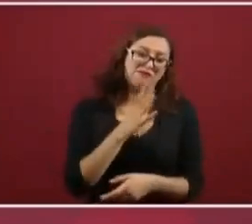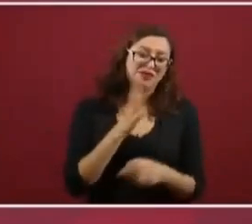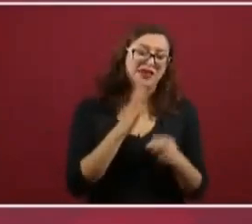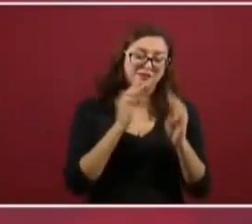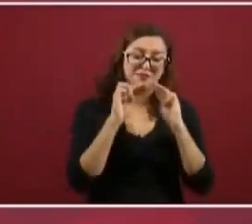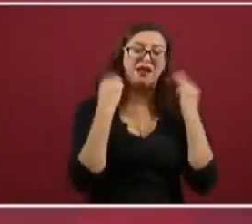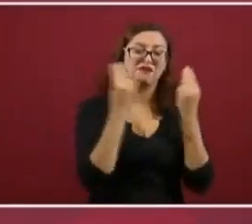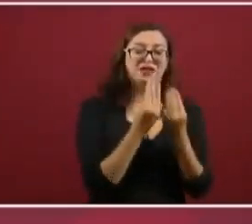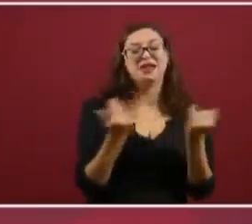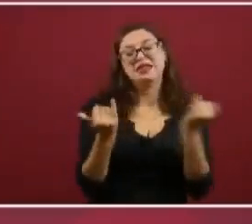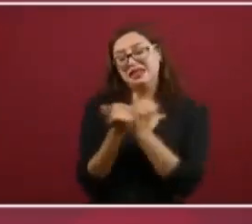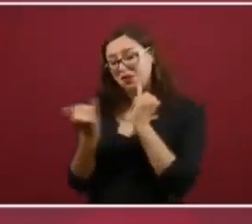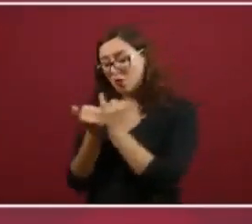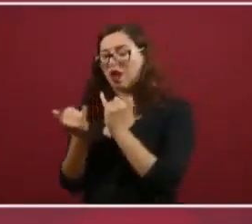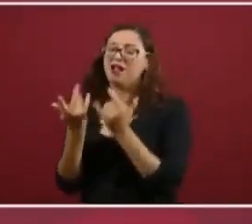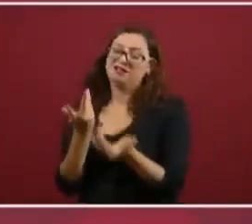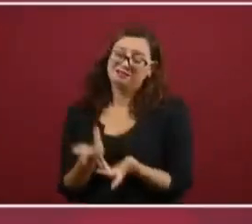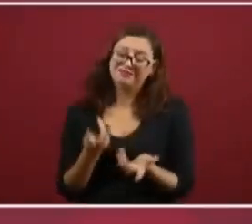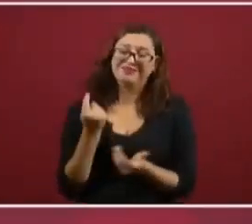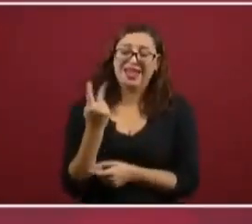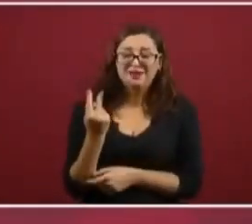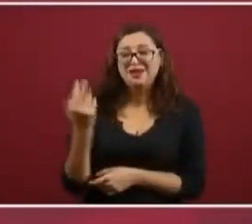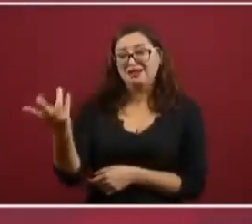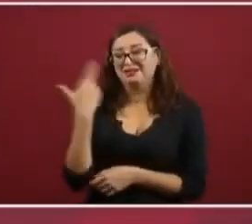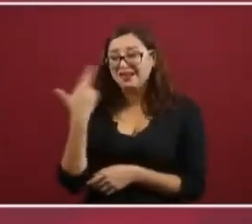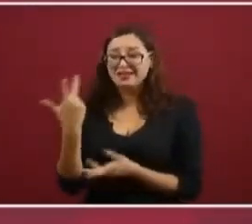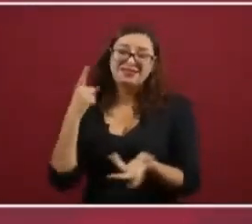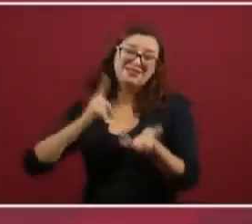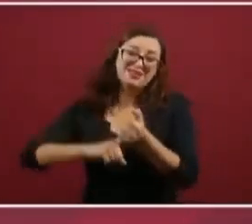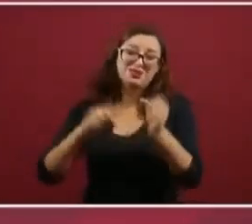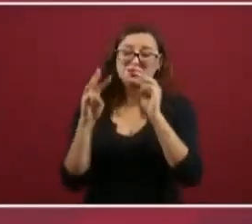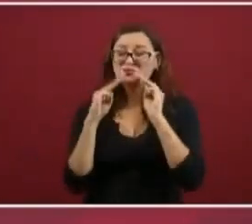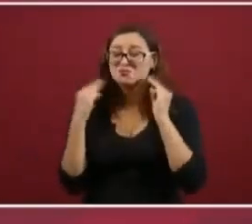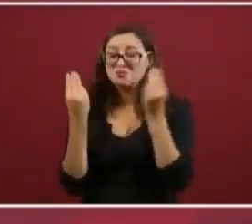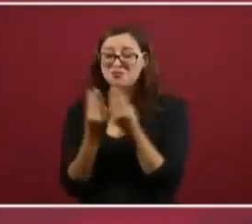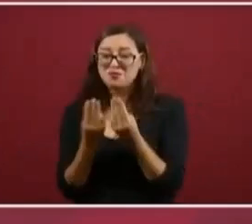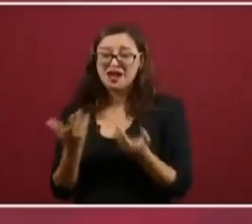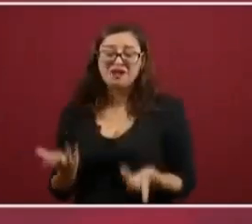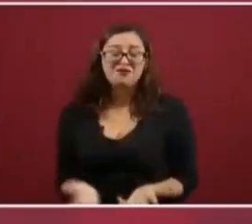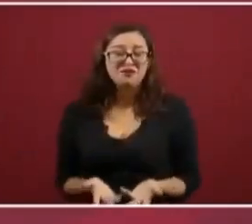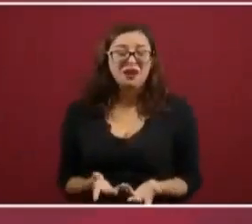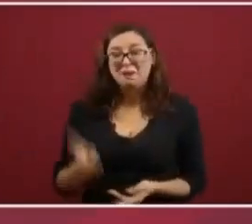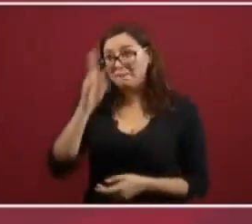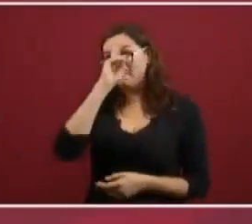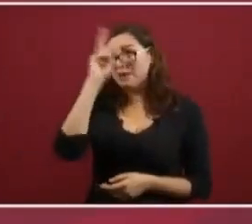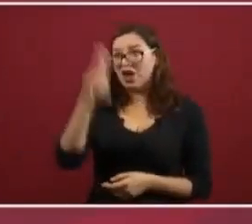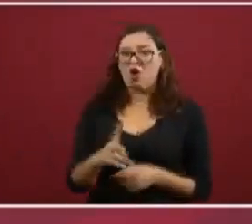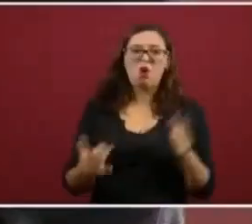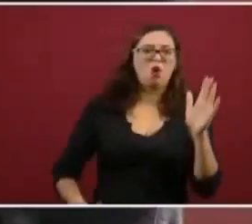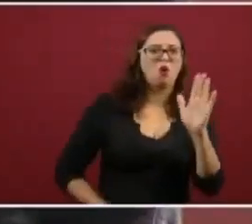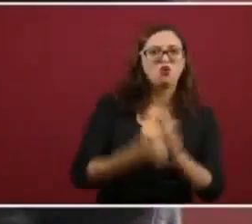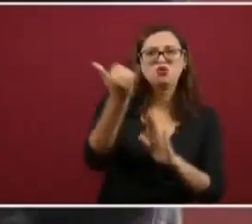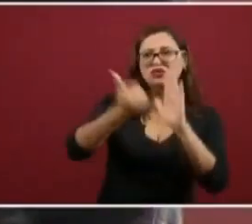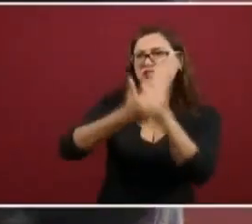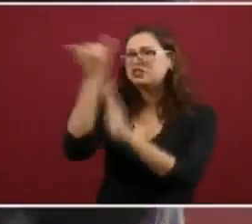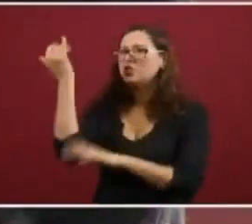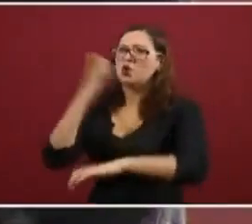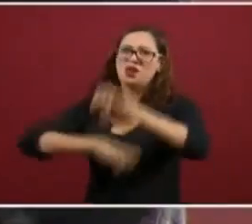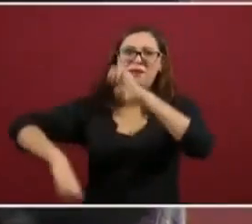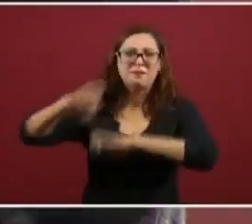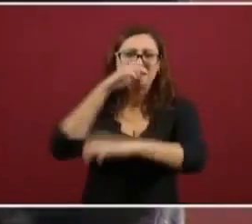medios y ya ni hablemos en toda la contratación de obras y de